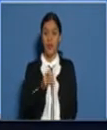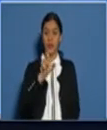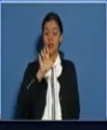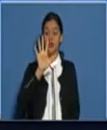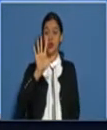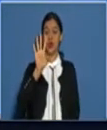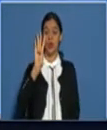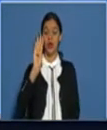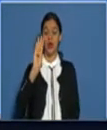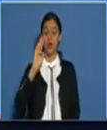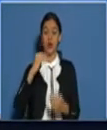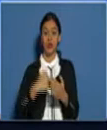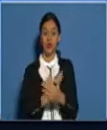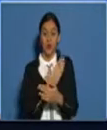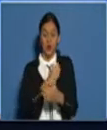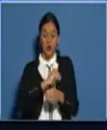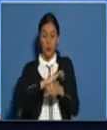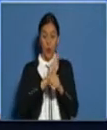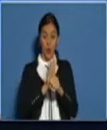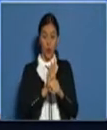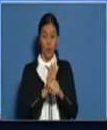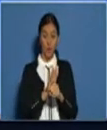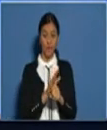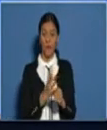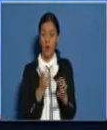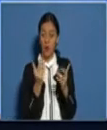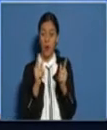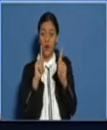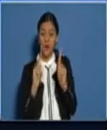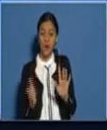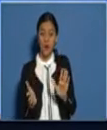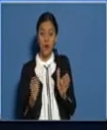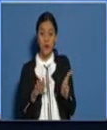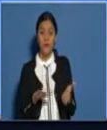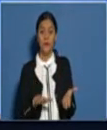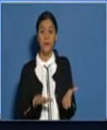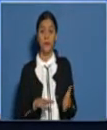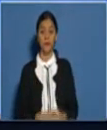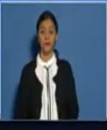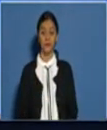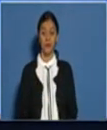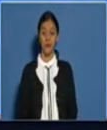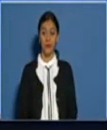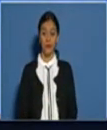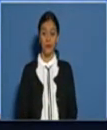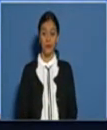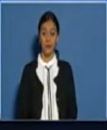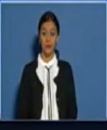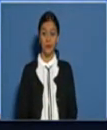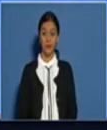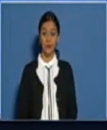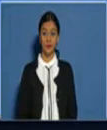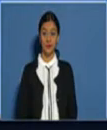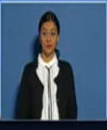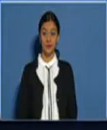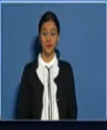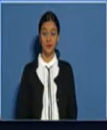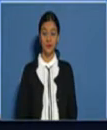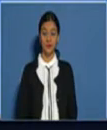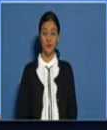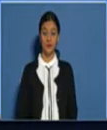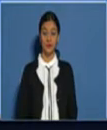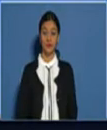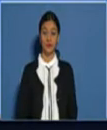154 nuevos casos. El número de defunciones para el día de hoy, de acuerdo al sistema de vigilancia